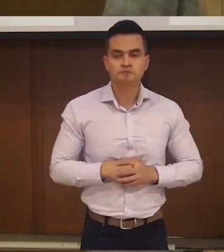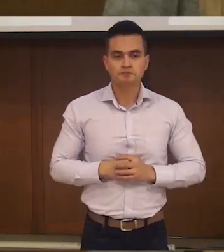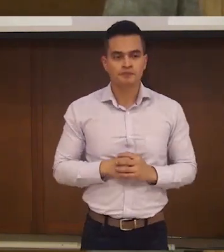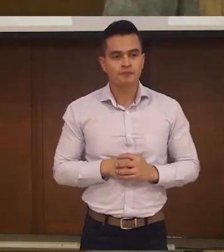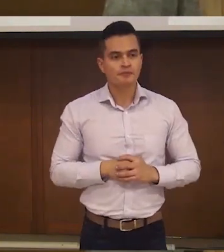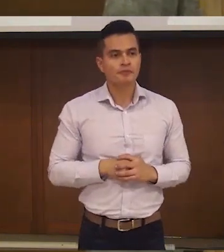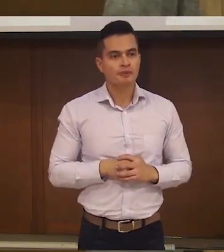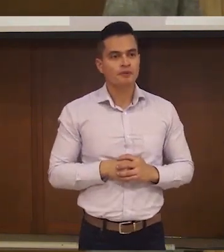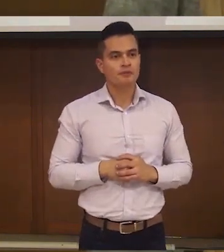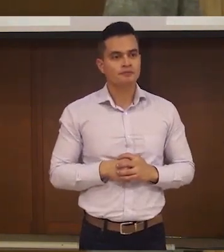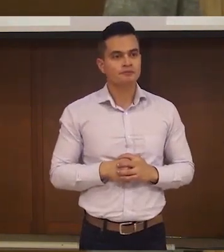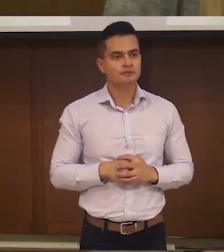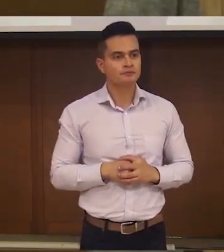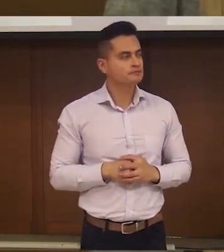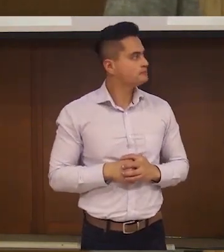¿Sí? Bueno,